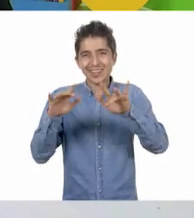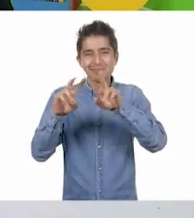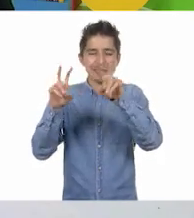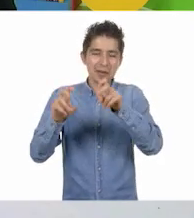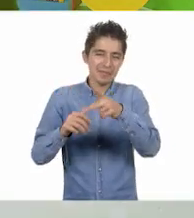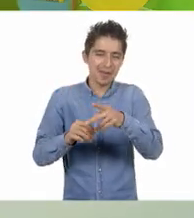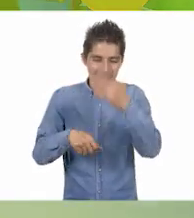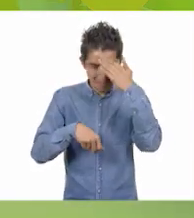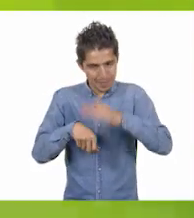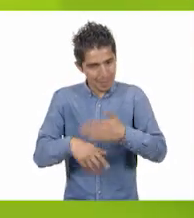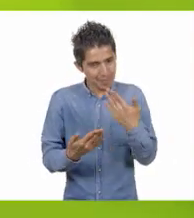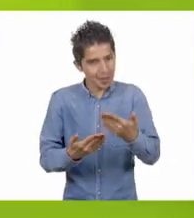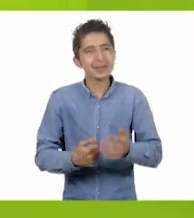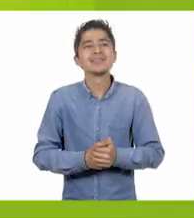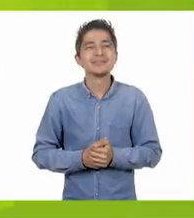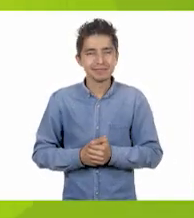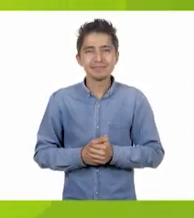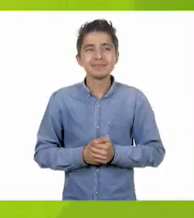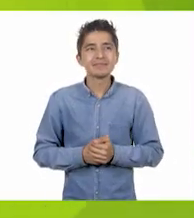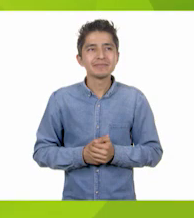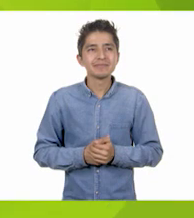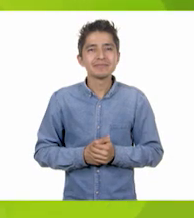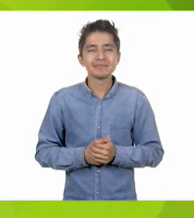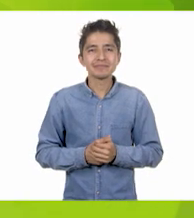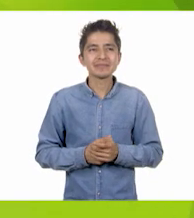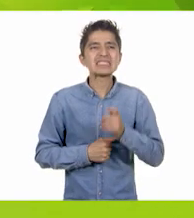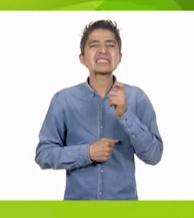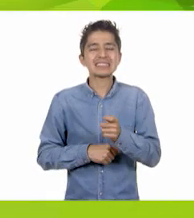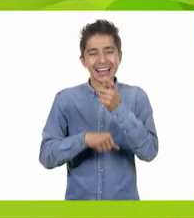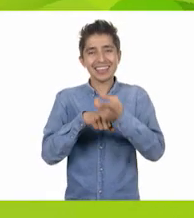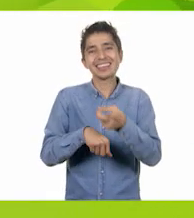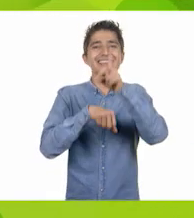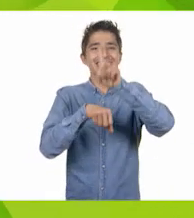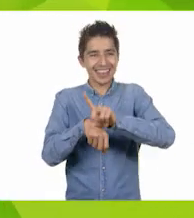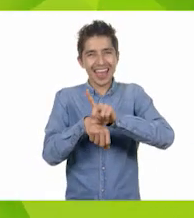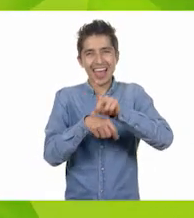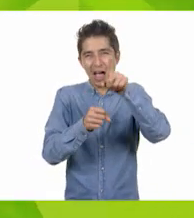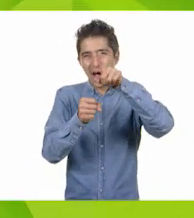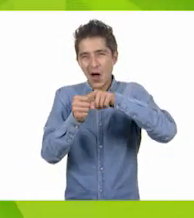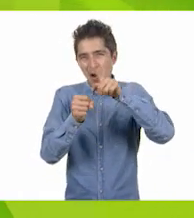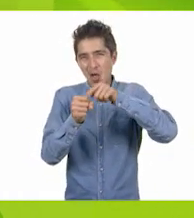memoria! El día que...